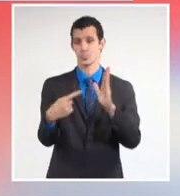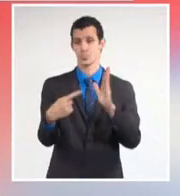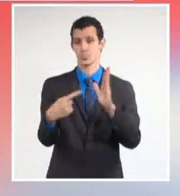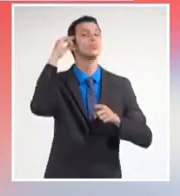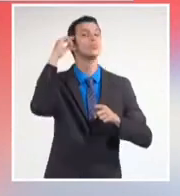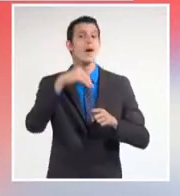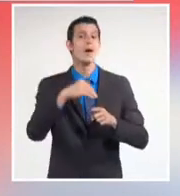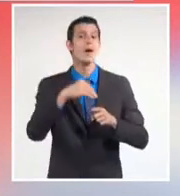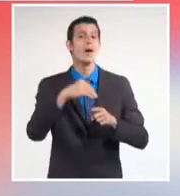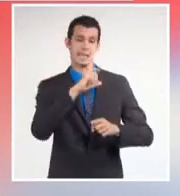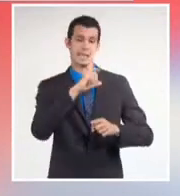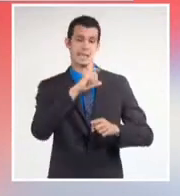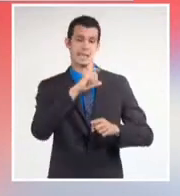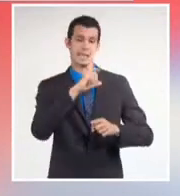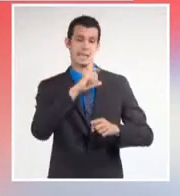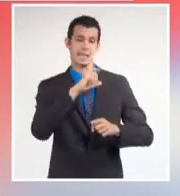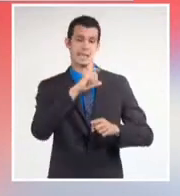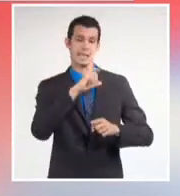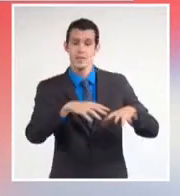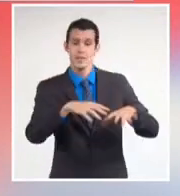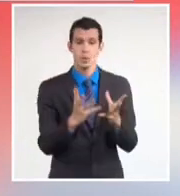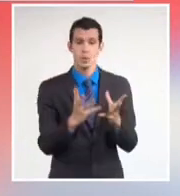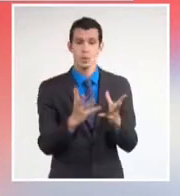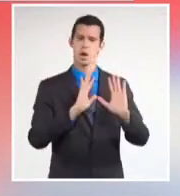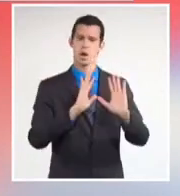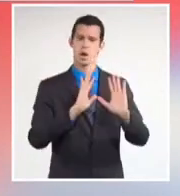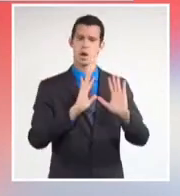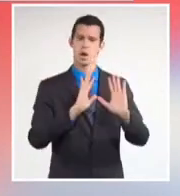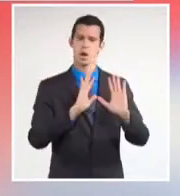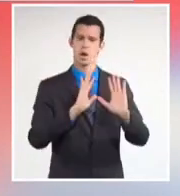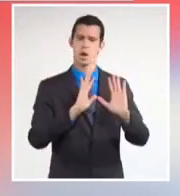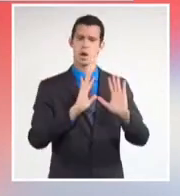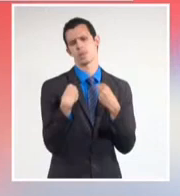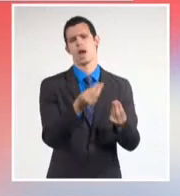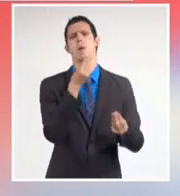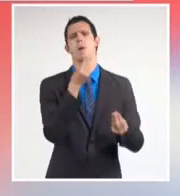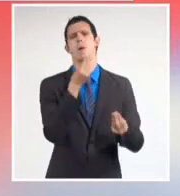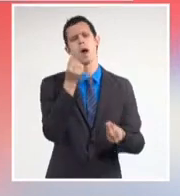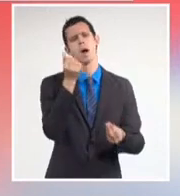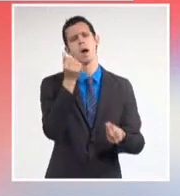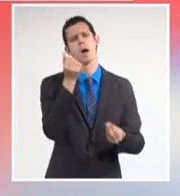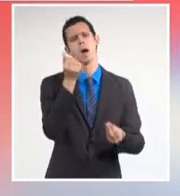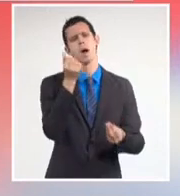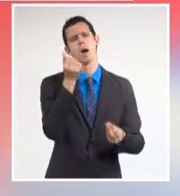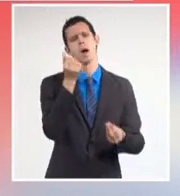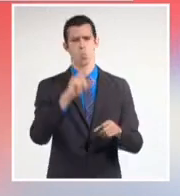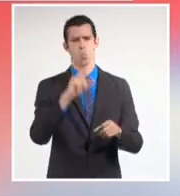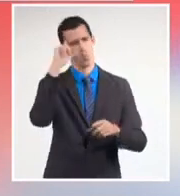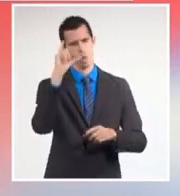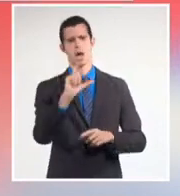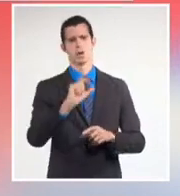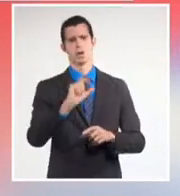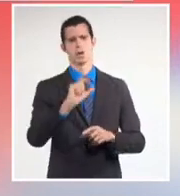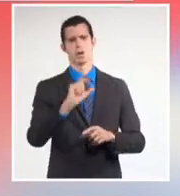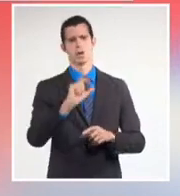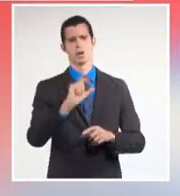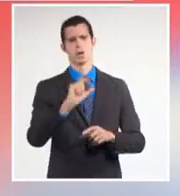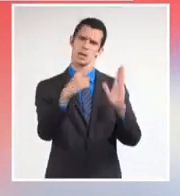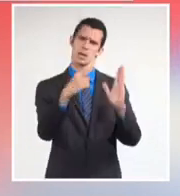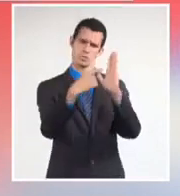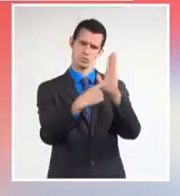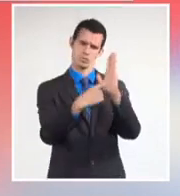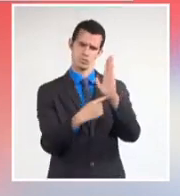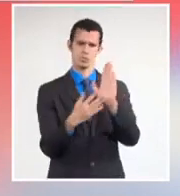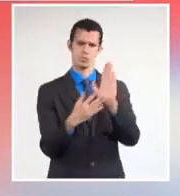implementación para incrementar las producciones. La implementación de nuestra estrategia económica y social, que ha seguido avanzando.